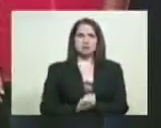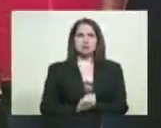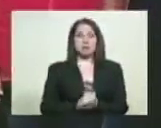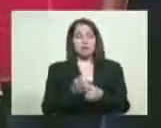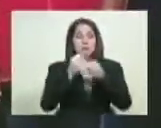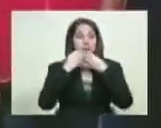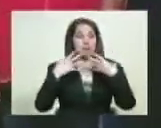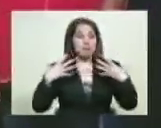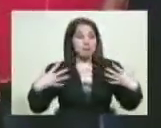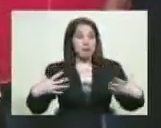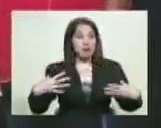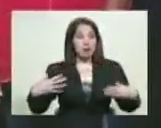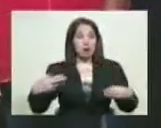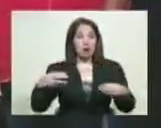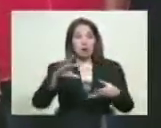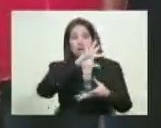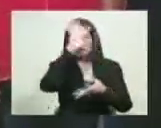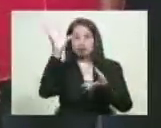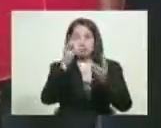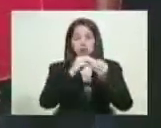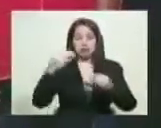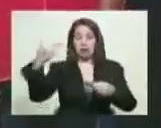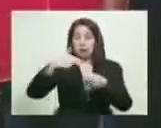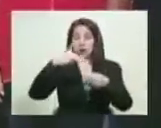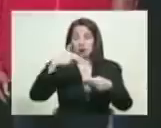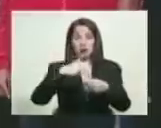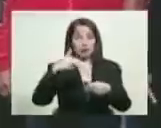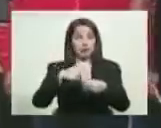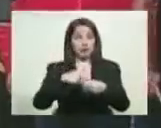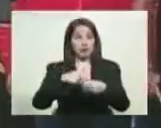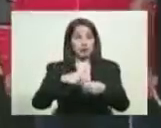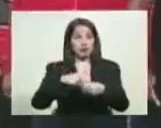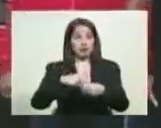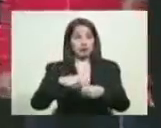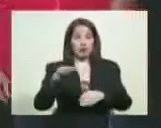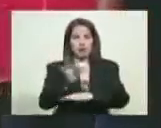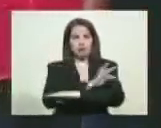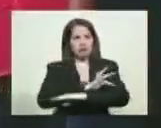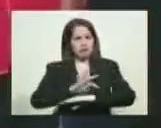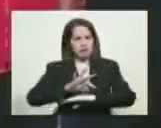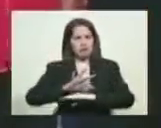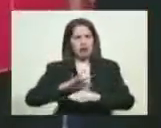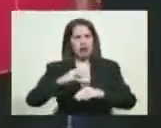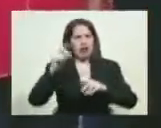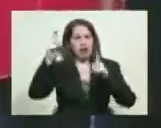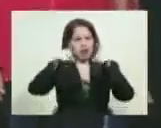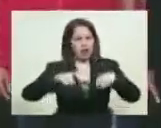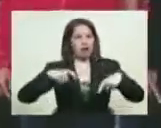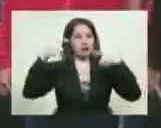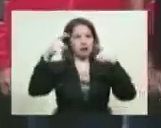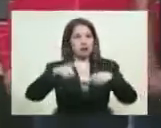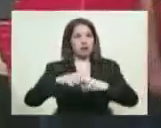de la faja petrolífera y de las fajas agrícolas del Orinoco.